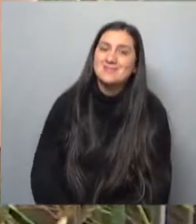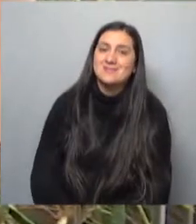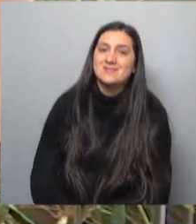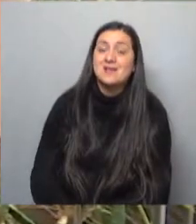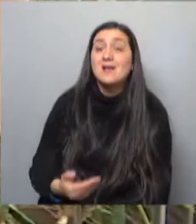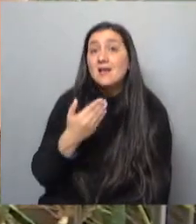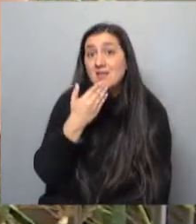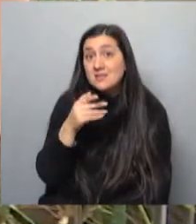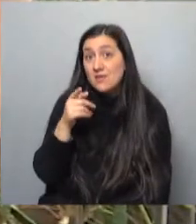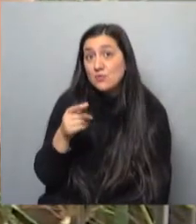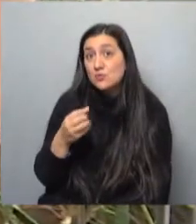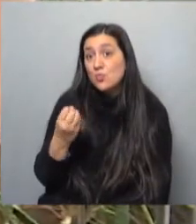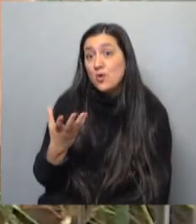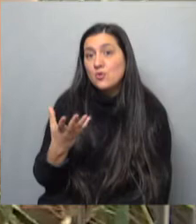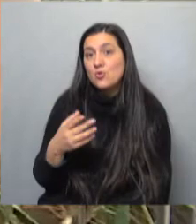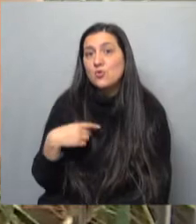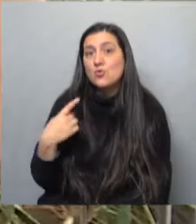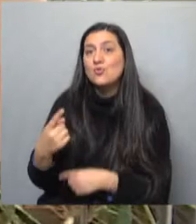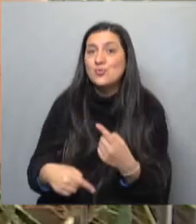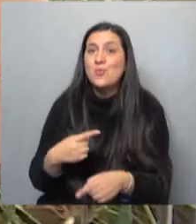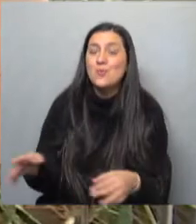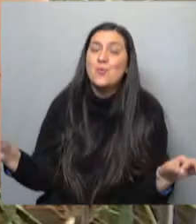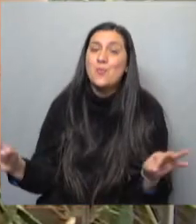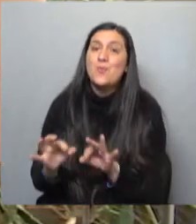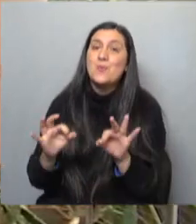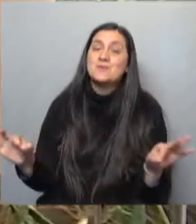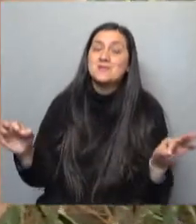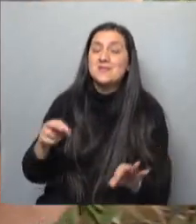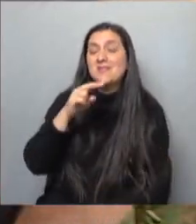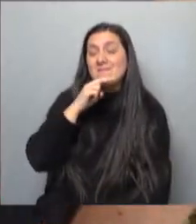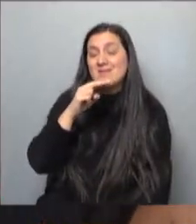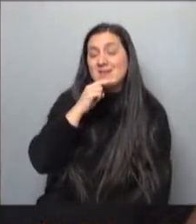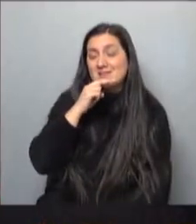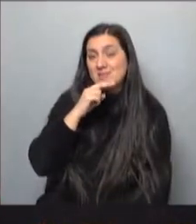a vos, Ignacio. Josema, bueno, le seguimos poniendo música entonces hasta viernes, que continúa